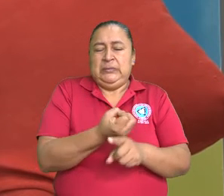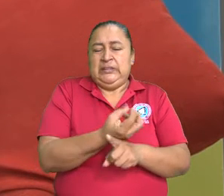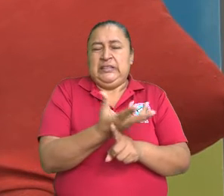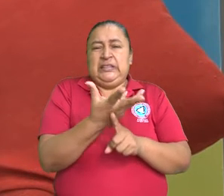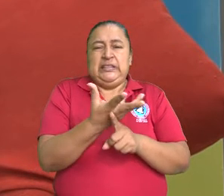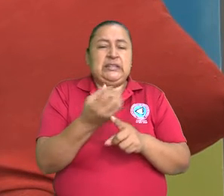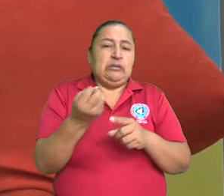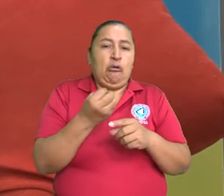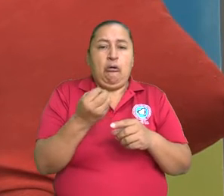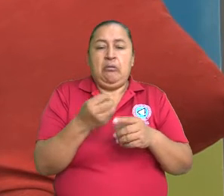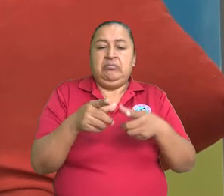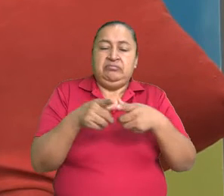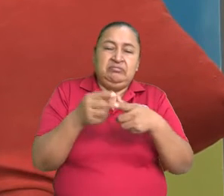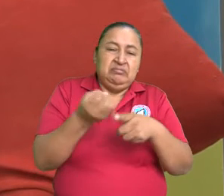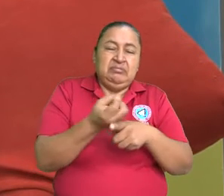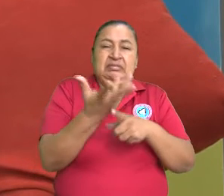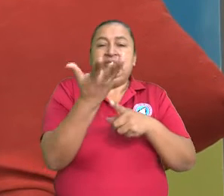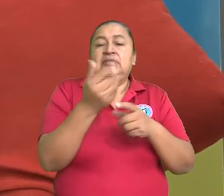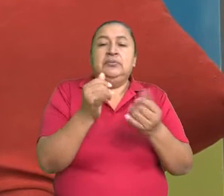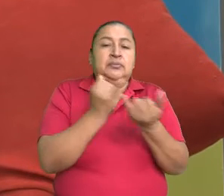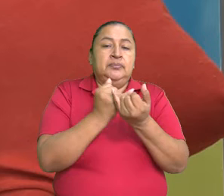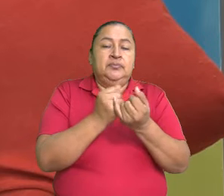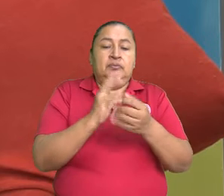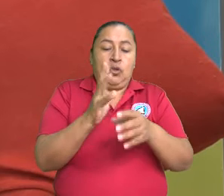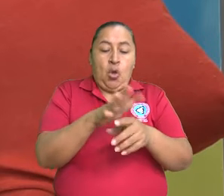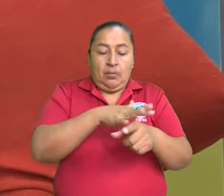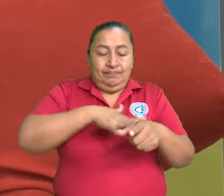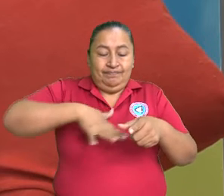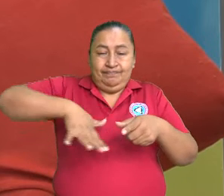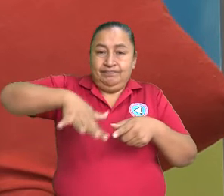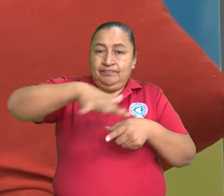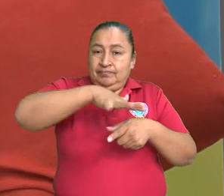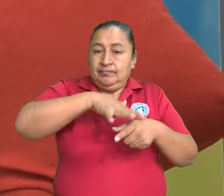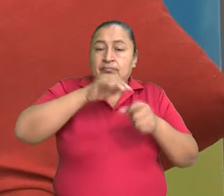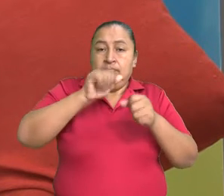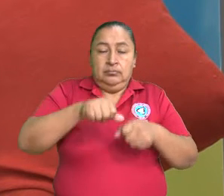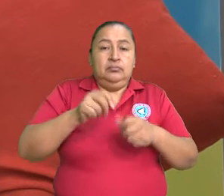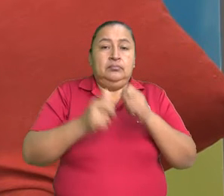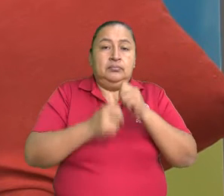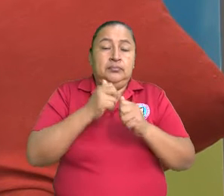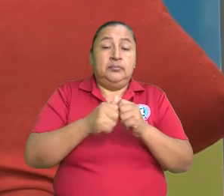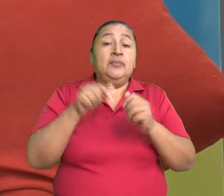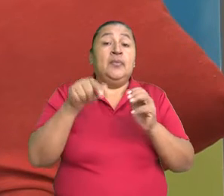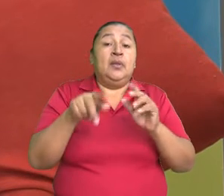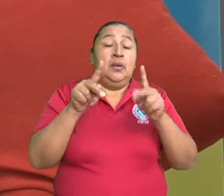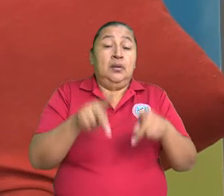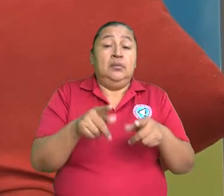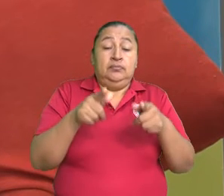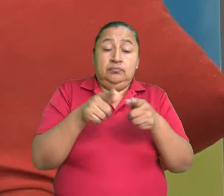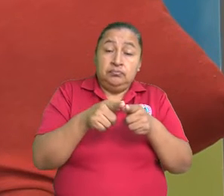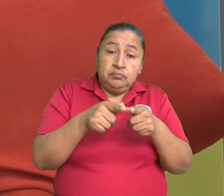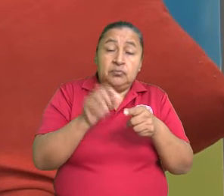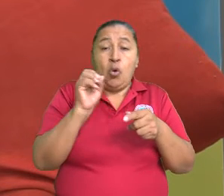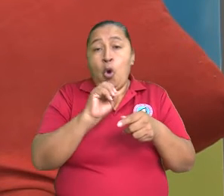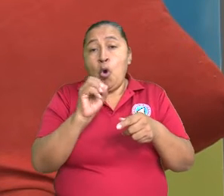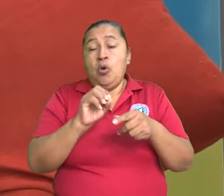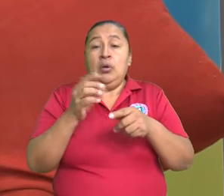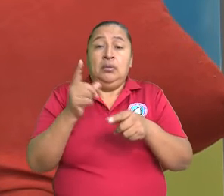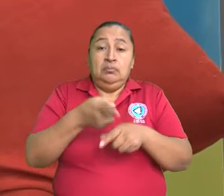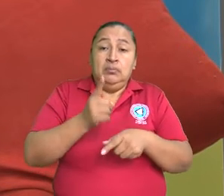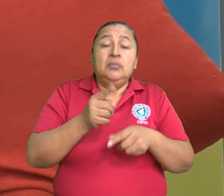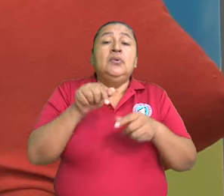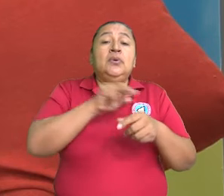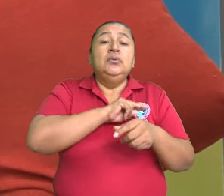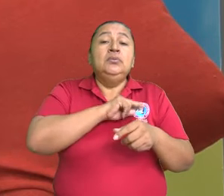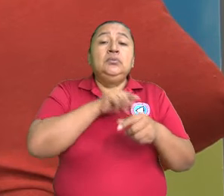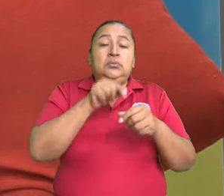se hacen se extienden por toda la área afectada y si es en los genitales entonces hay